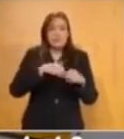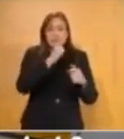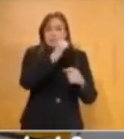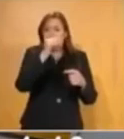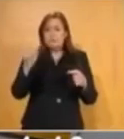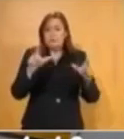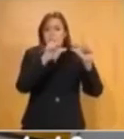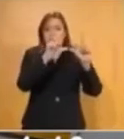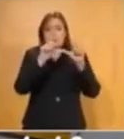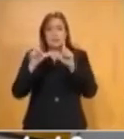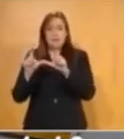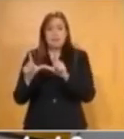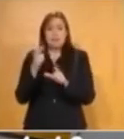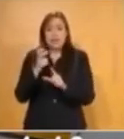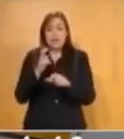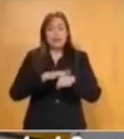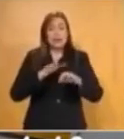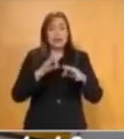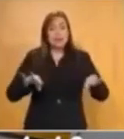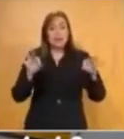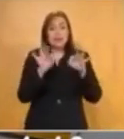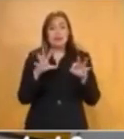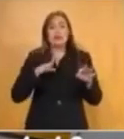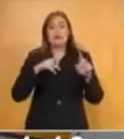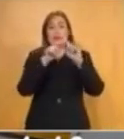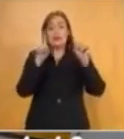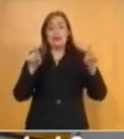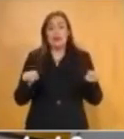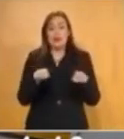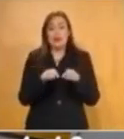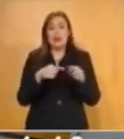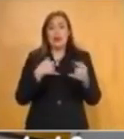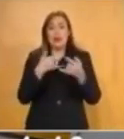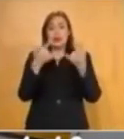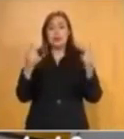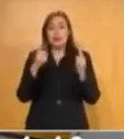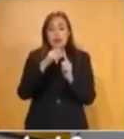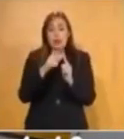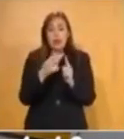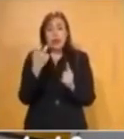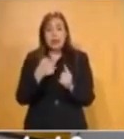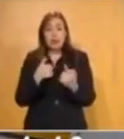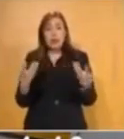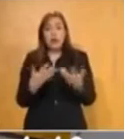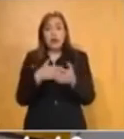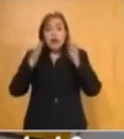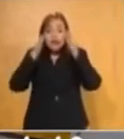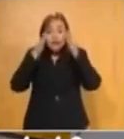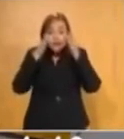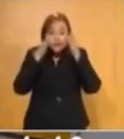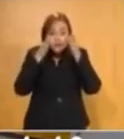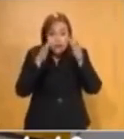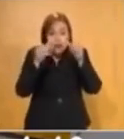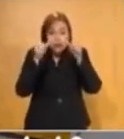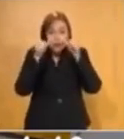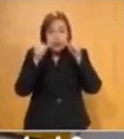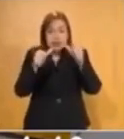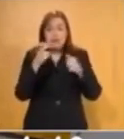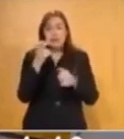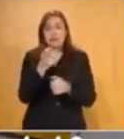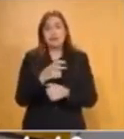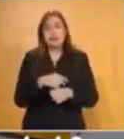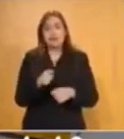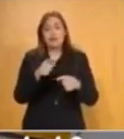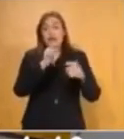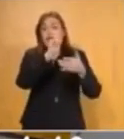más importantes del cómic. Es lo que va a hacer que tú captes tu atención en esa historia. Vas a agregarle un título y vas a poner tu nombre